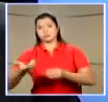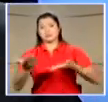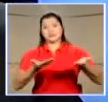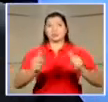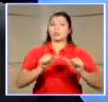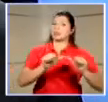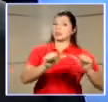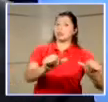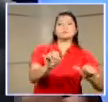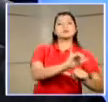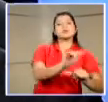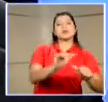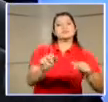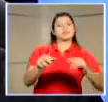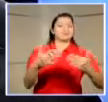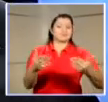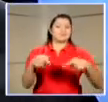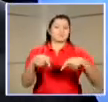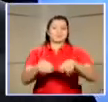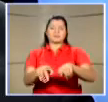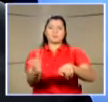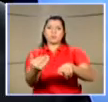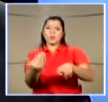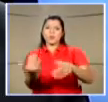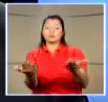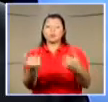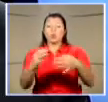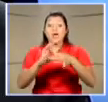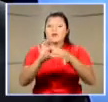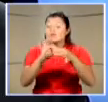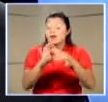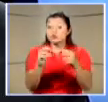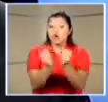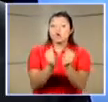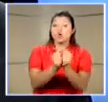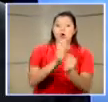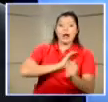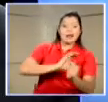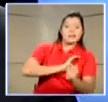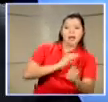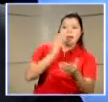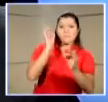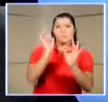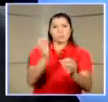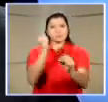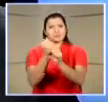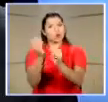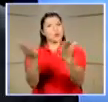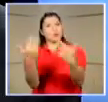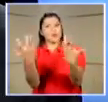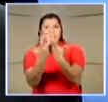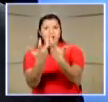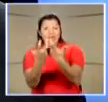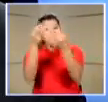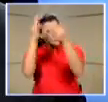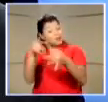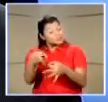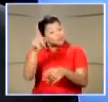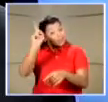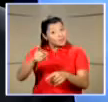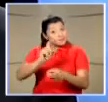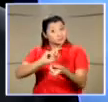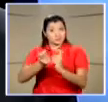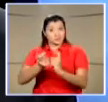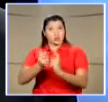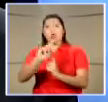salariales automáticos sin ninguna relación con la calidad, ni la eficiencia, ni la rendición de cuentas. Y esa es la parte que me parece que hay que corregir. No